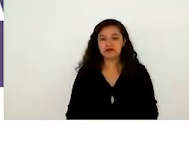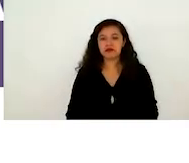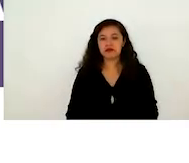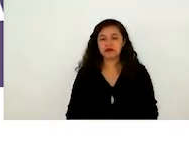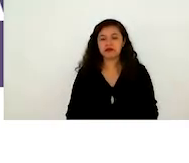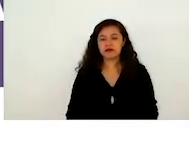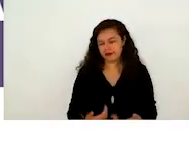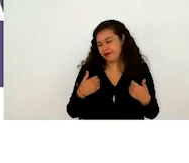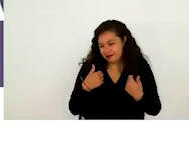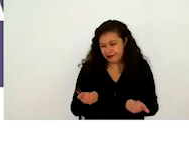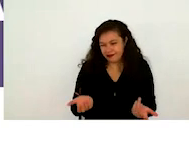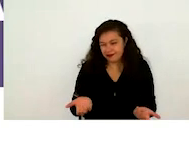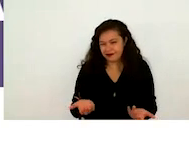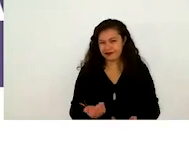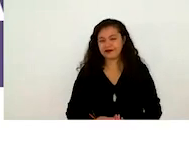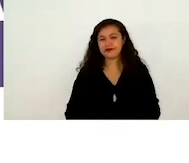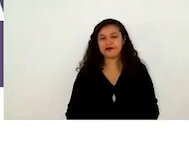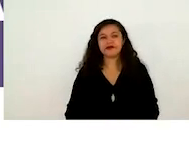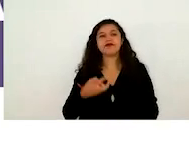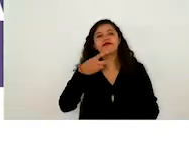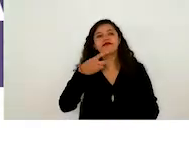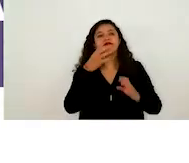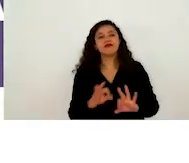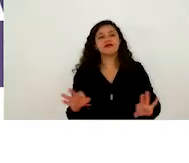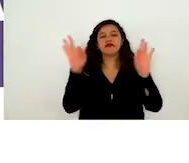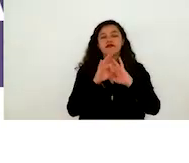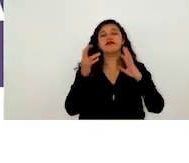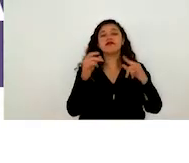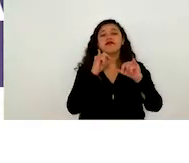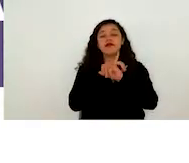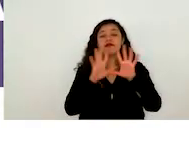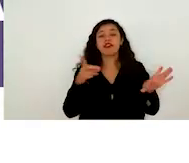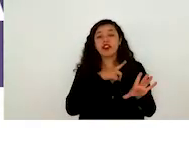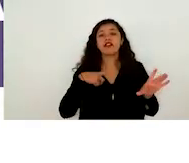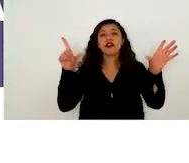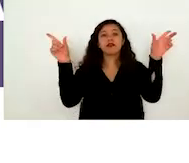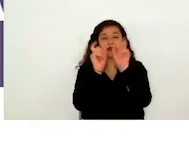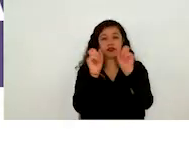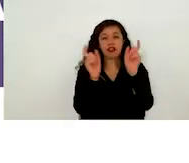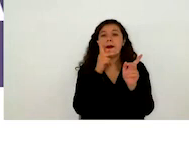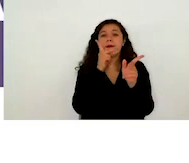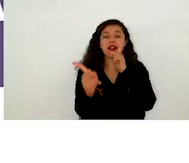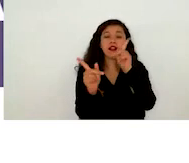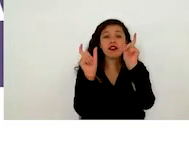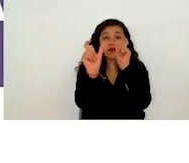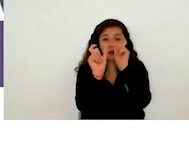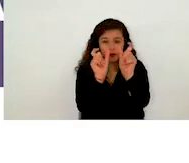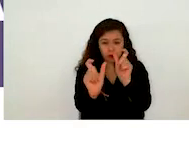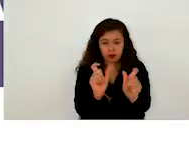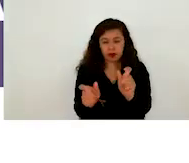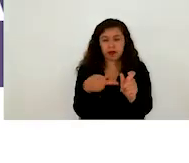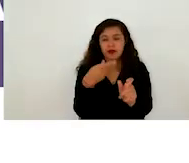si me explico esto es importante la información debe ser breve palabras pocas pero concisas